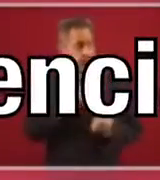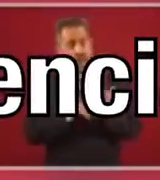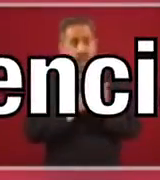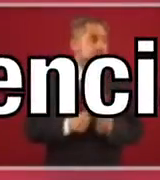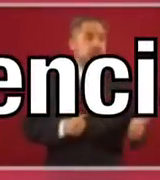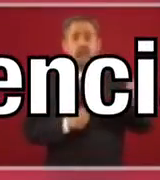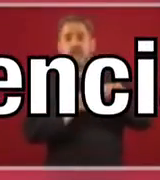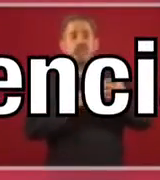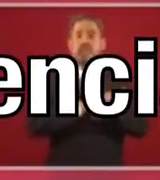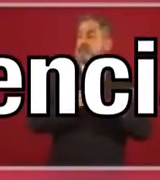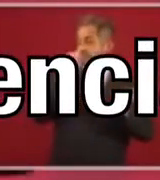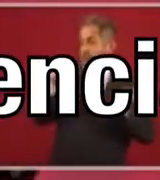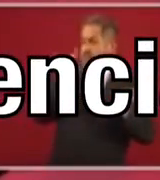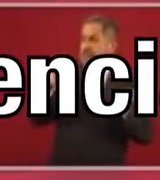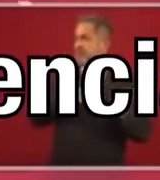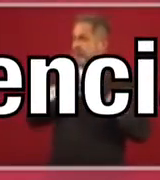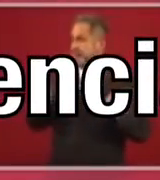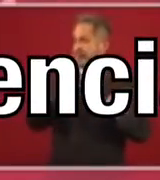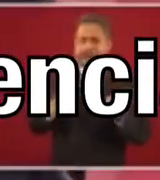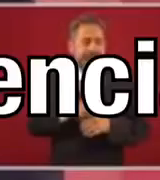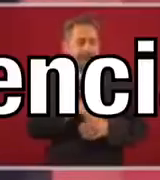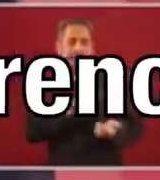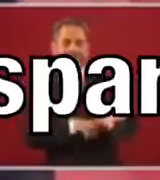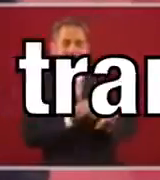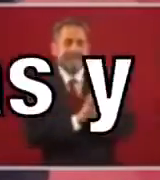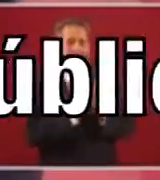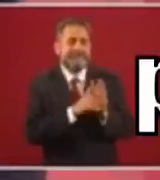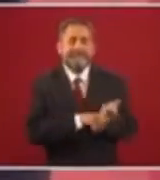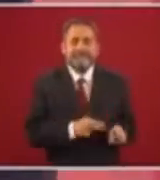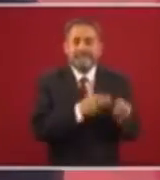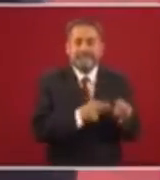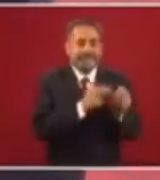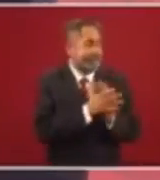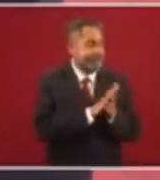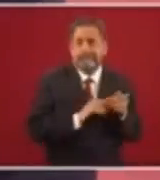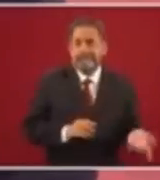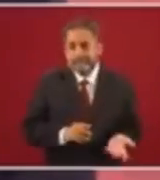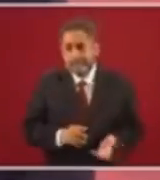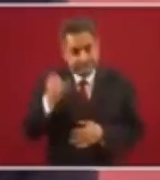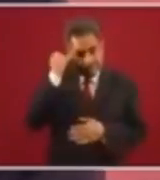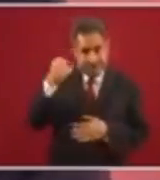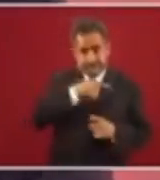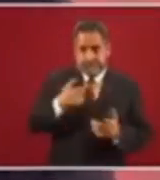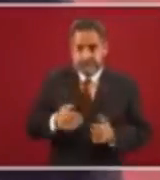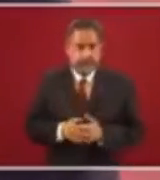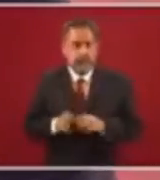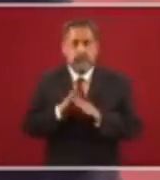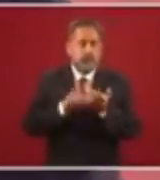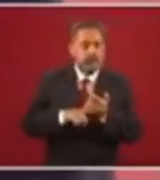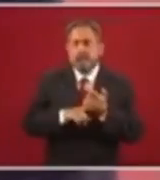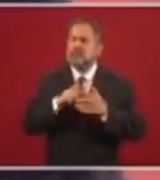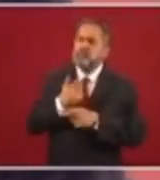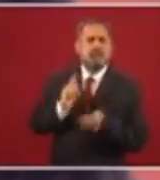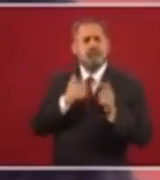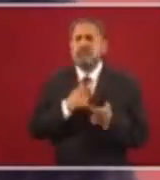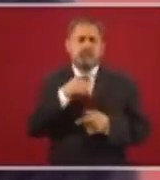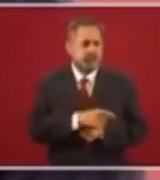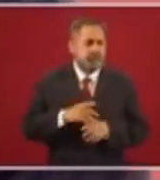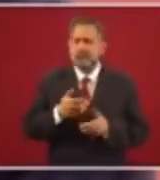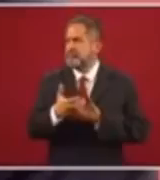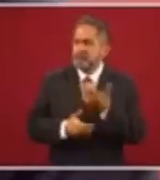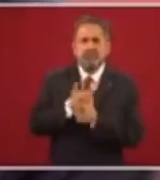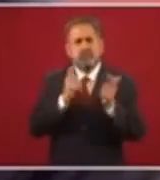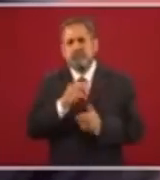cúpula, porque tenían estos negocios, imagínense, por un lado, hablando de la libertad de